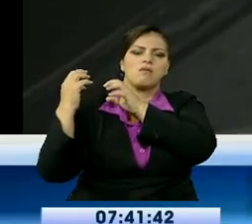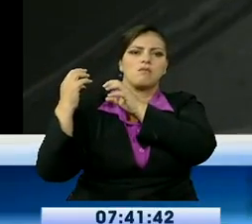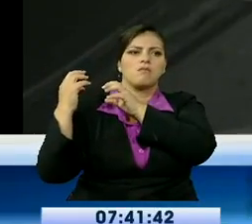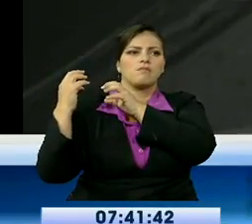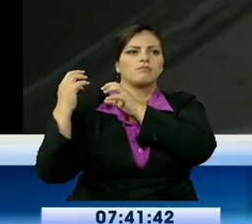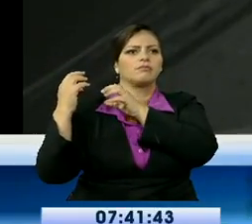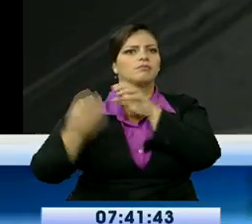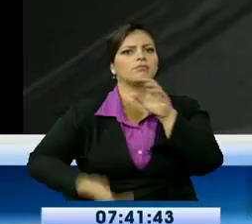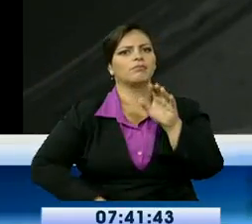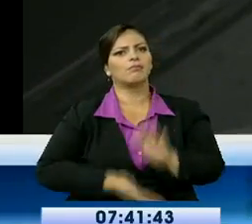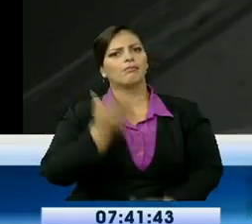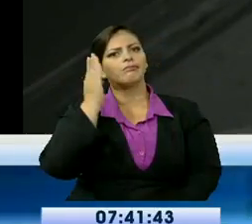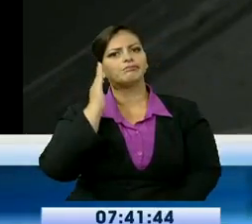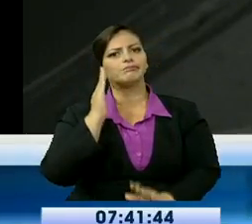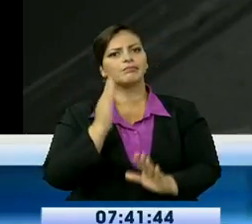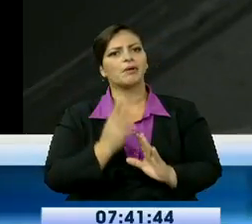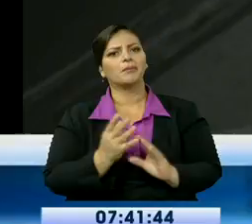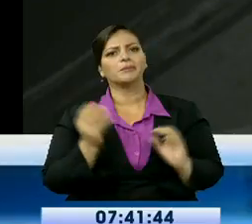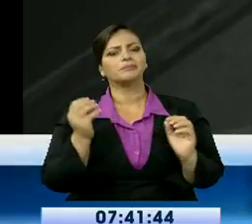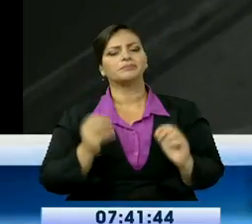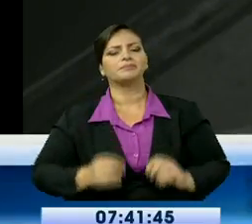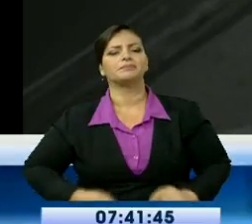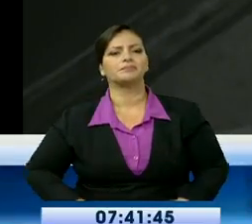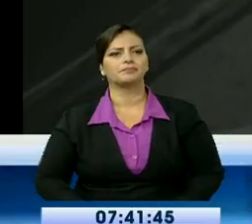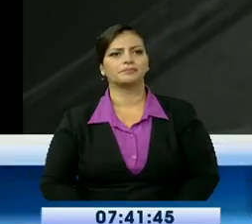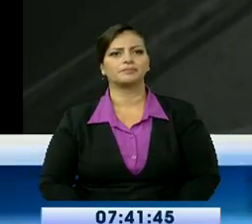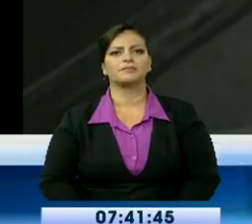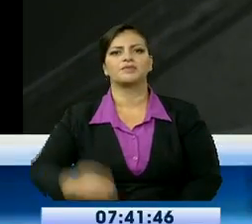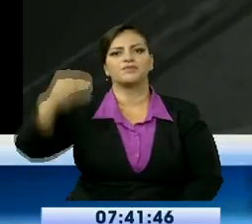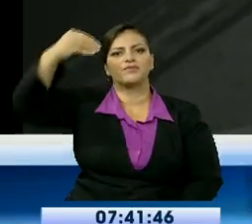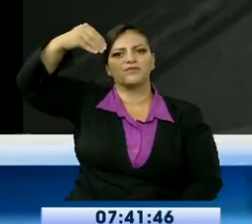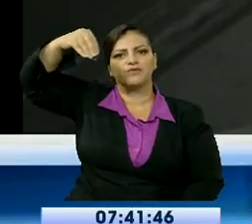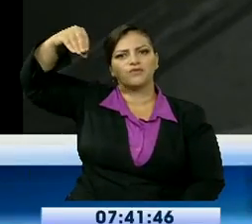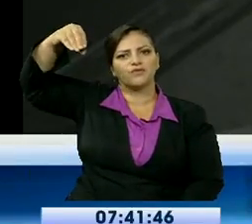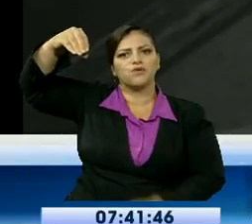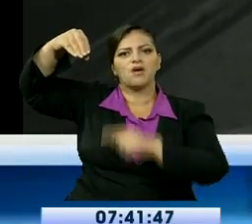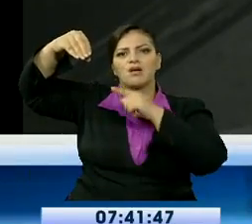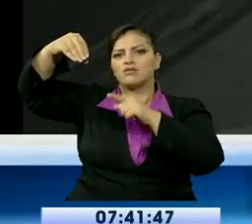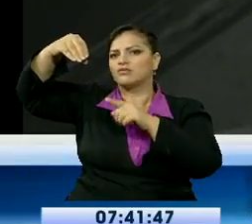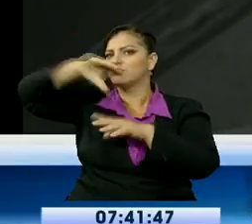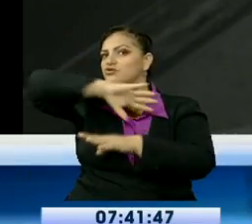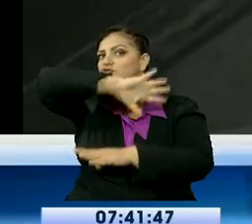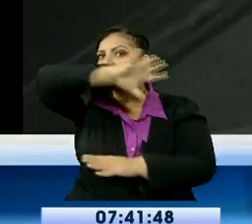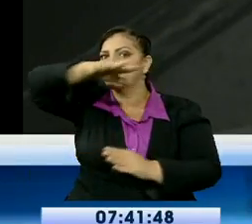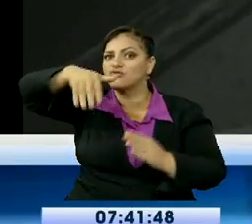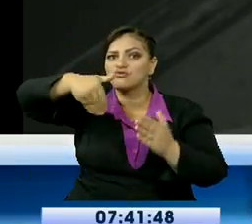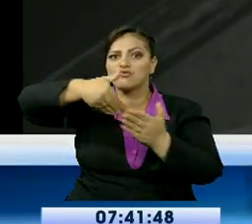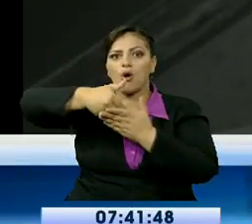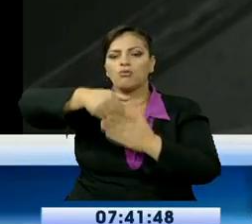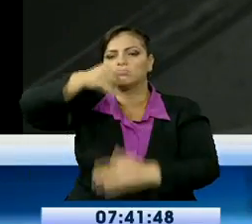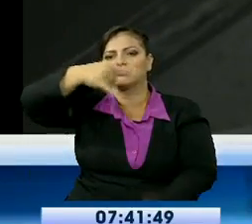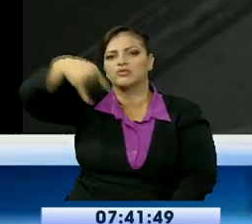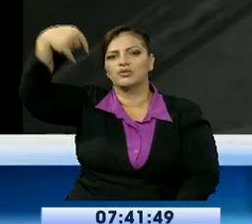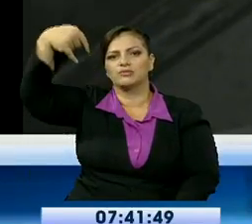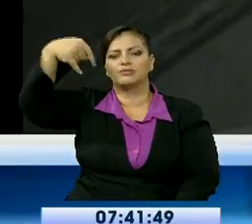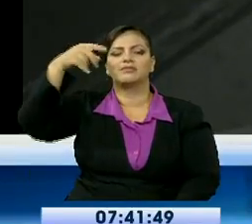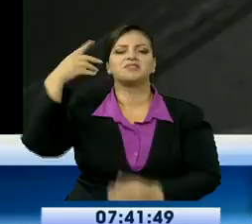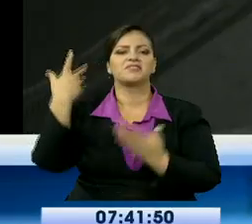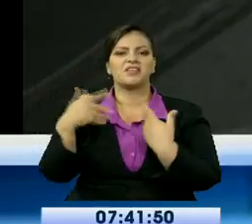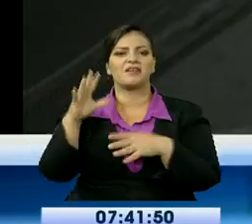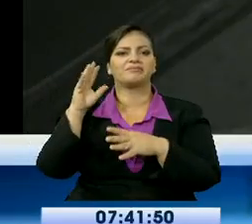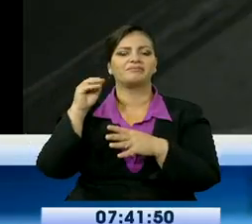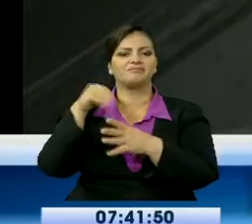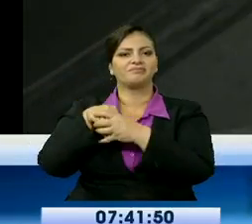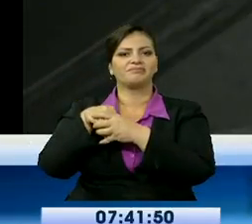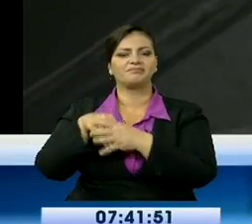y desaparece del sitio sin percatarse que todo su accionar estaba siendo grabado en video. Escalando la